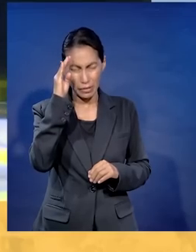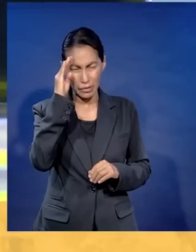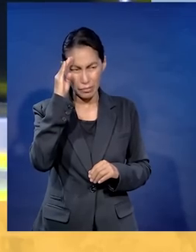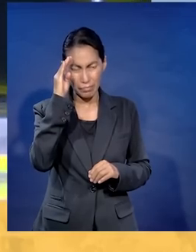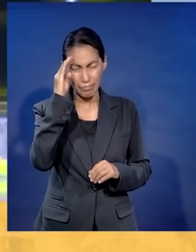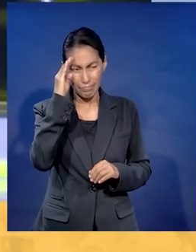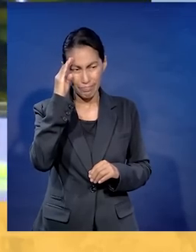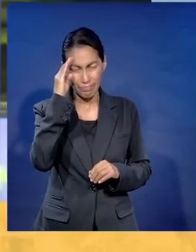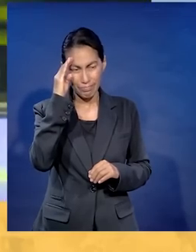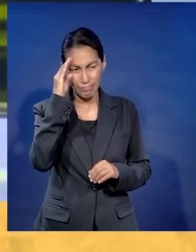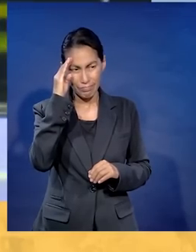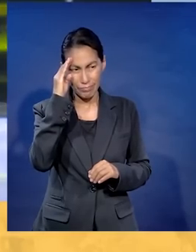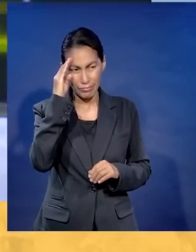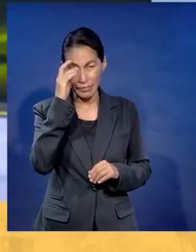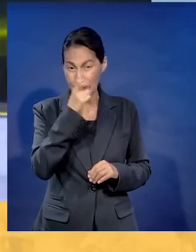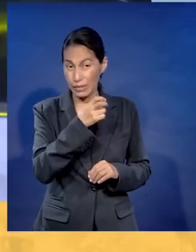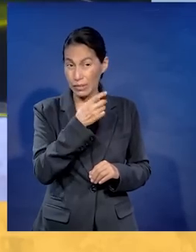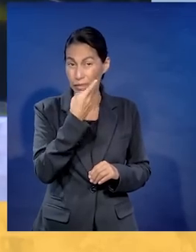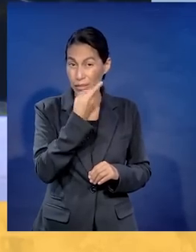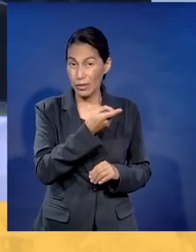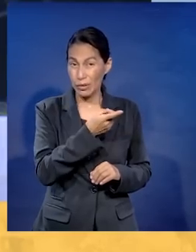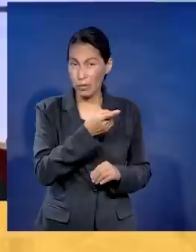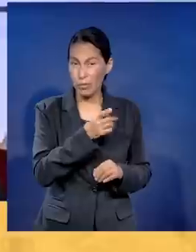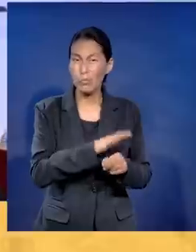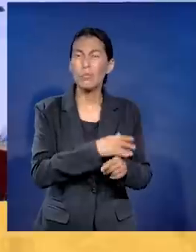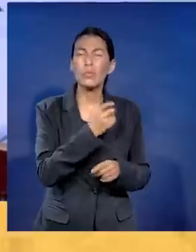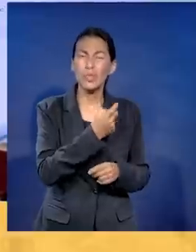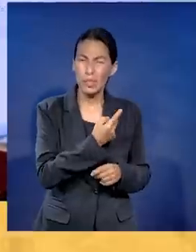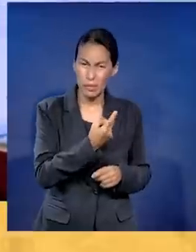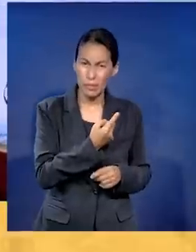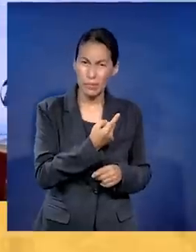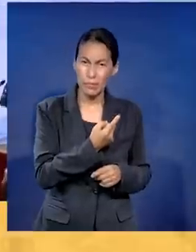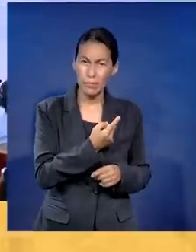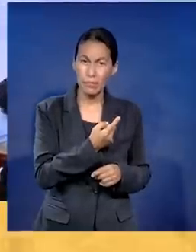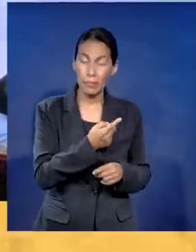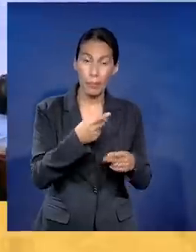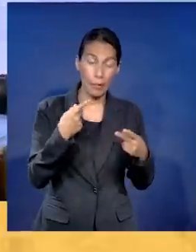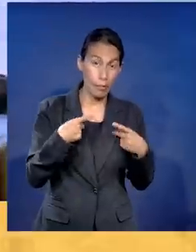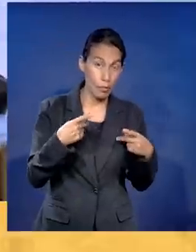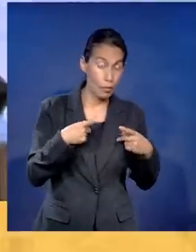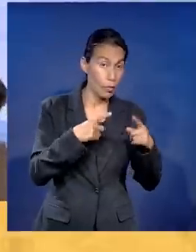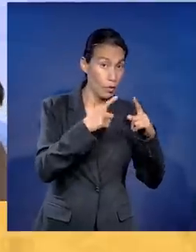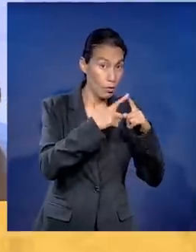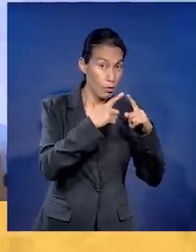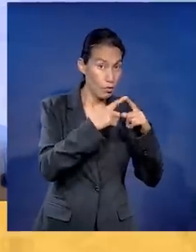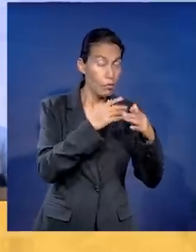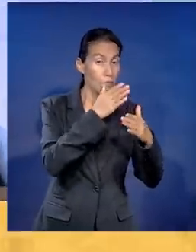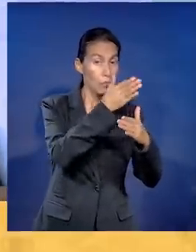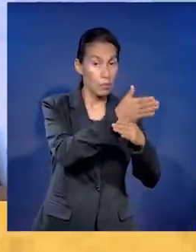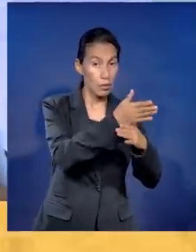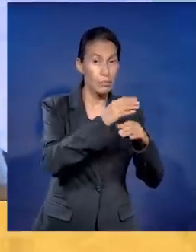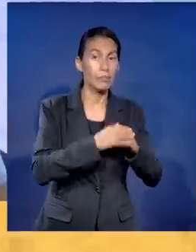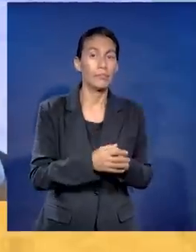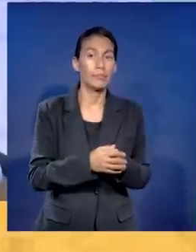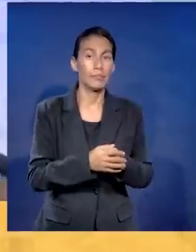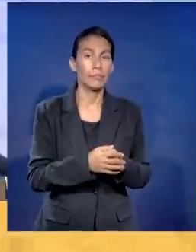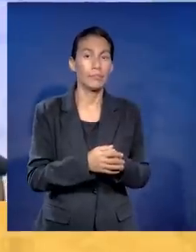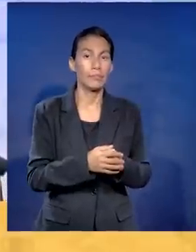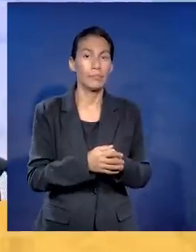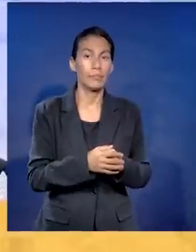en lo que ella dijo por qué hay personas que asisten a los templos